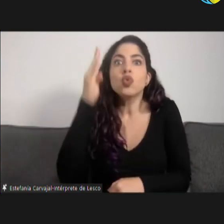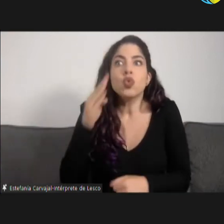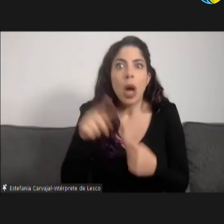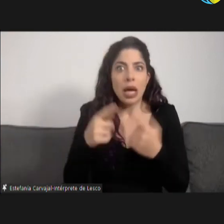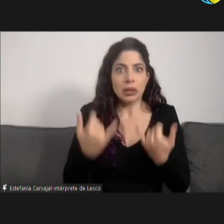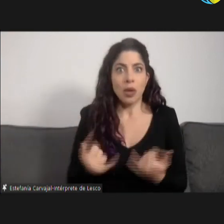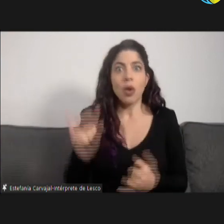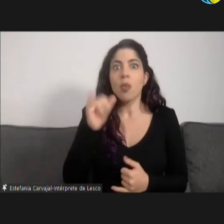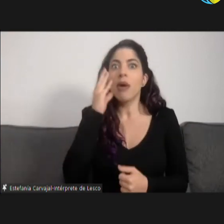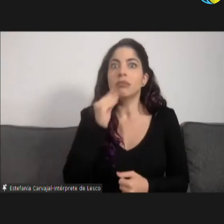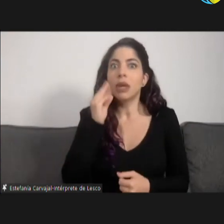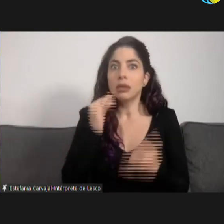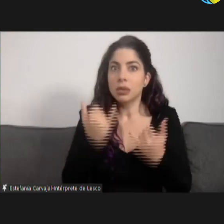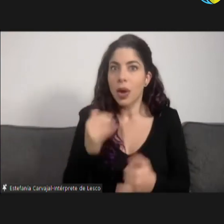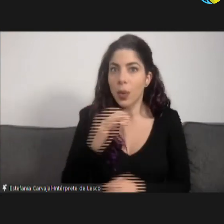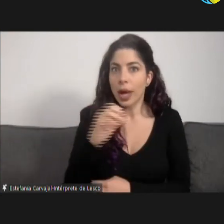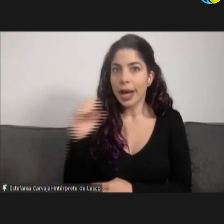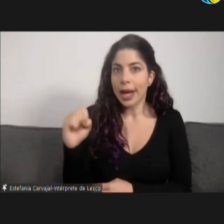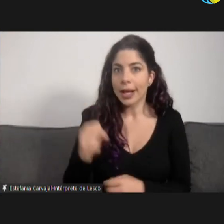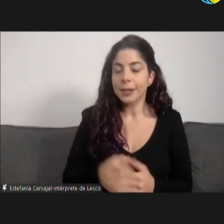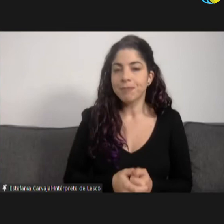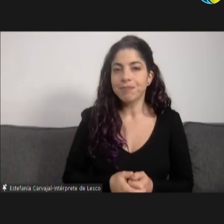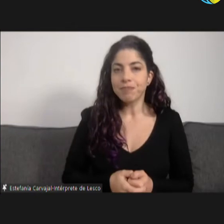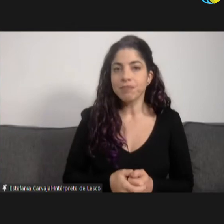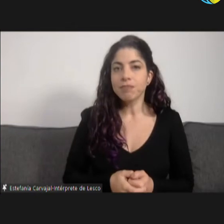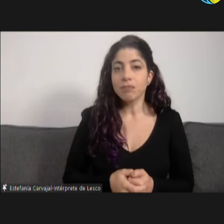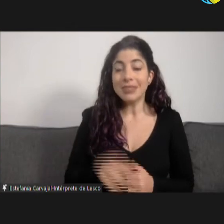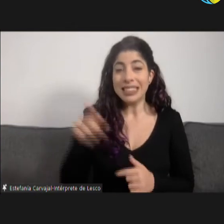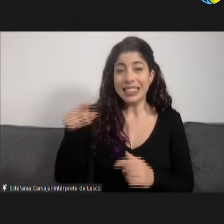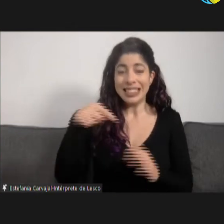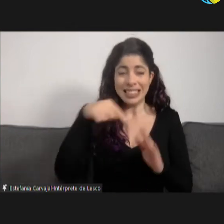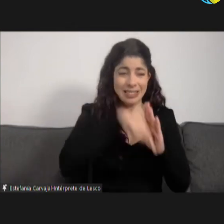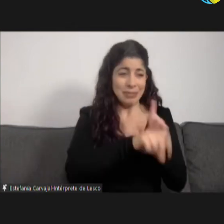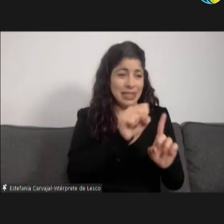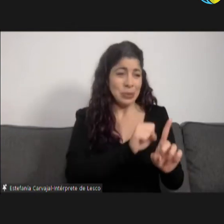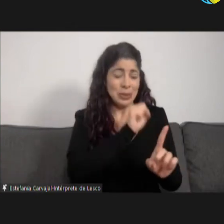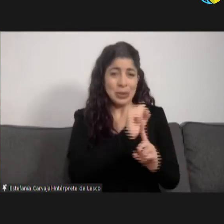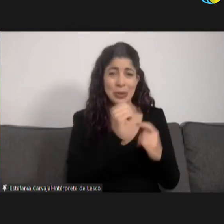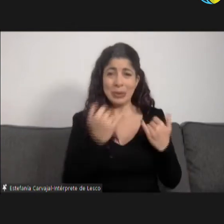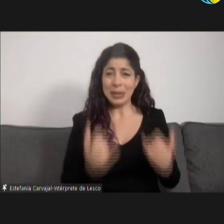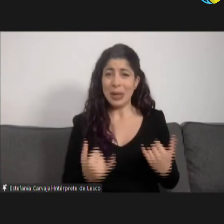Caja. En ese trasfondo tan complicado,